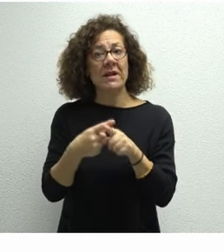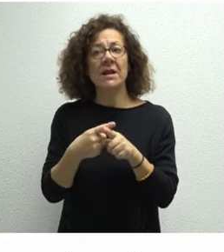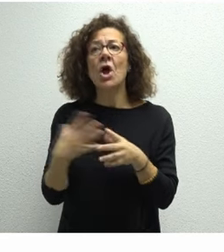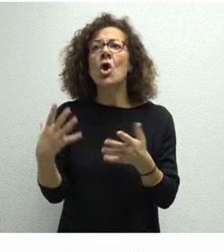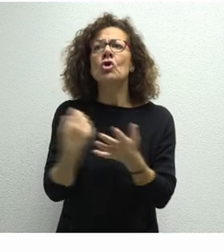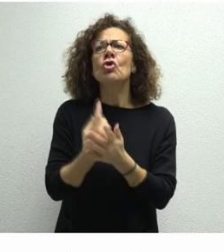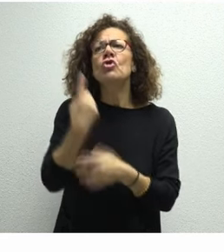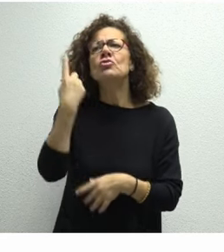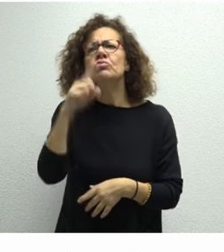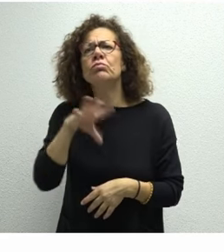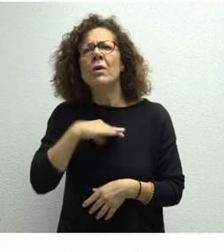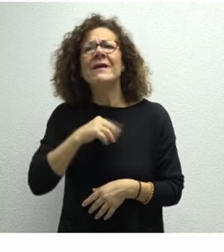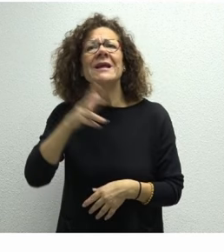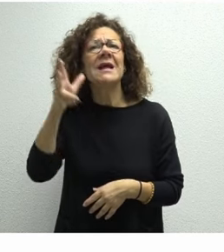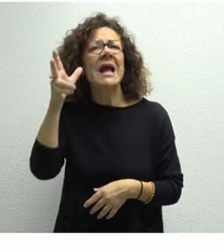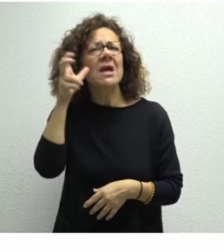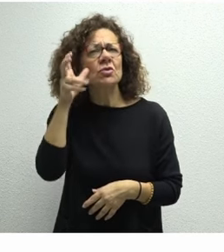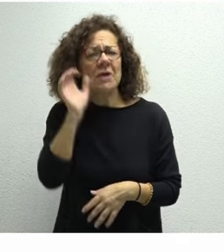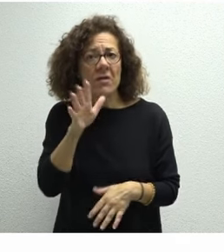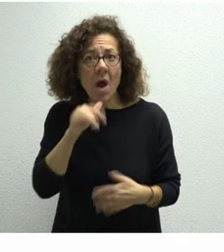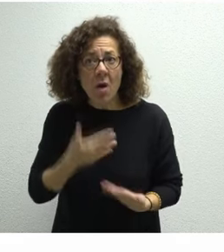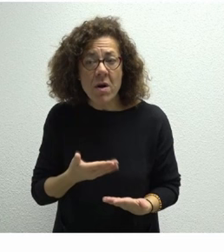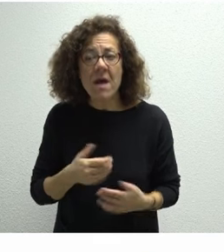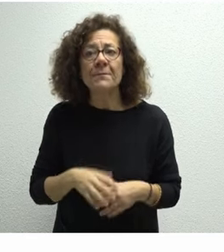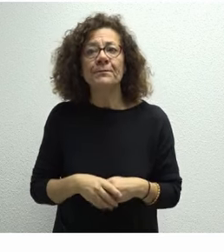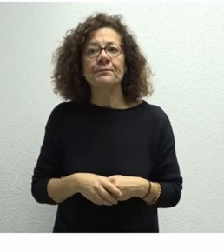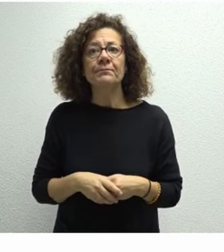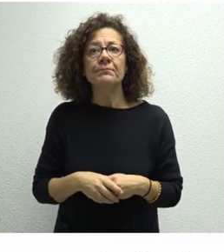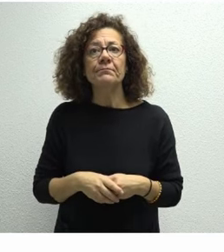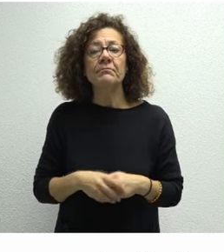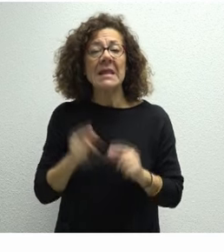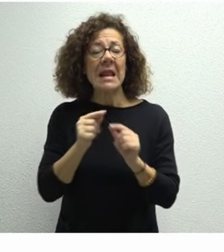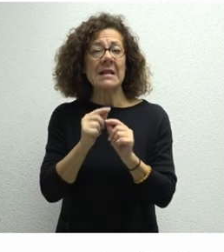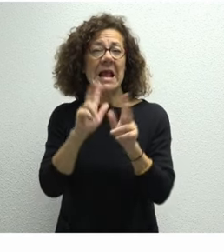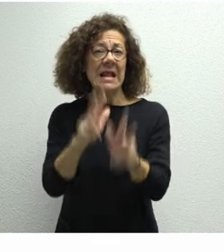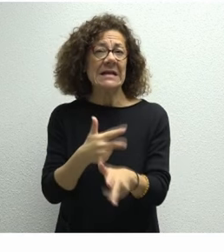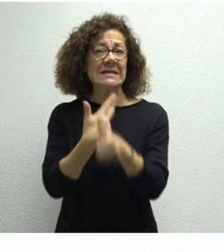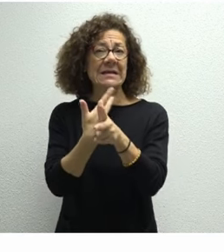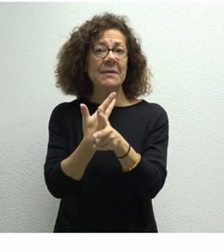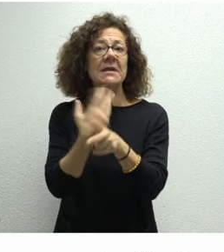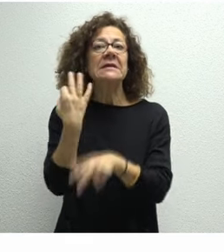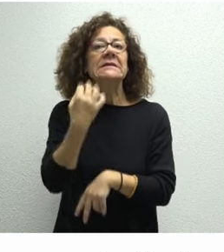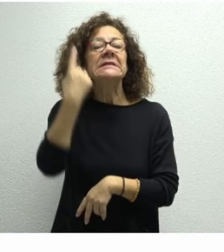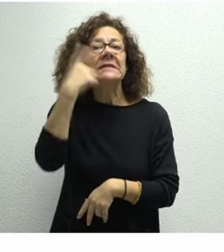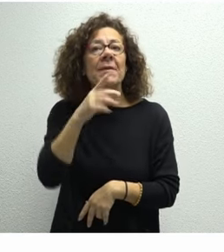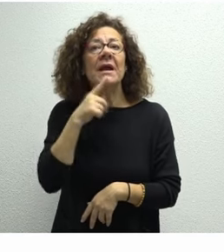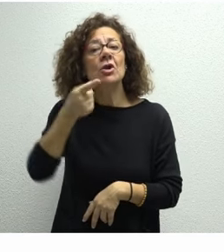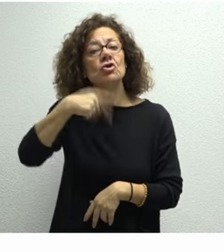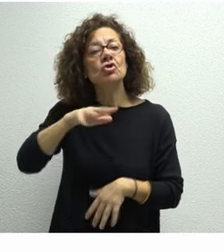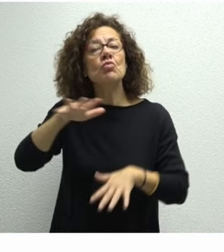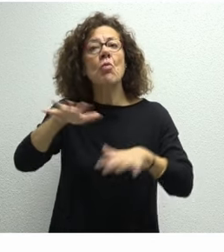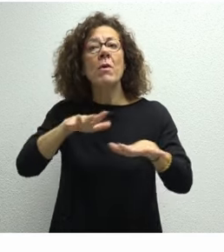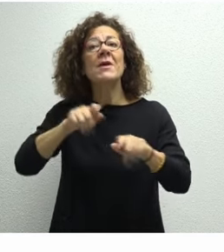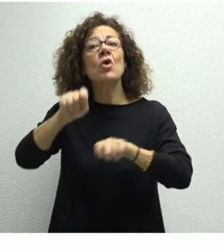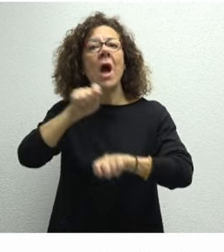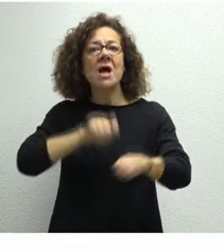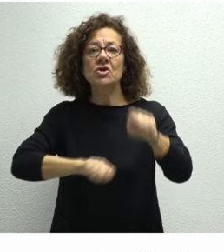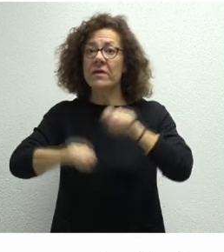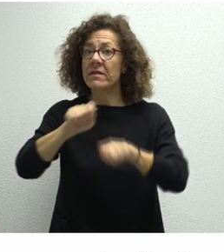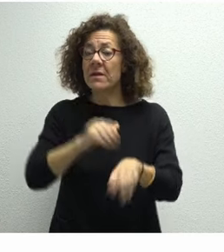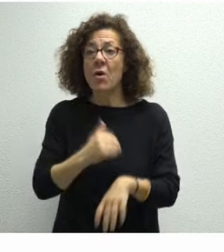el mundo seguramente que nos esté escuchando en el streaming tiene por qué saber que somos un movimiento asociativo